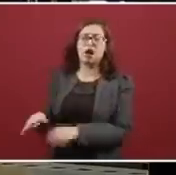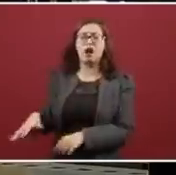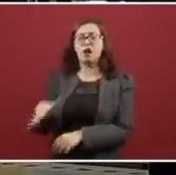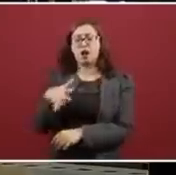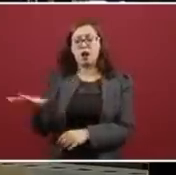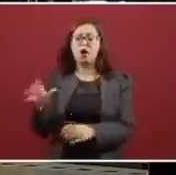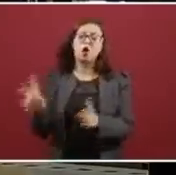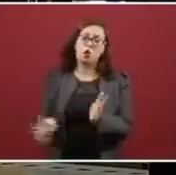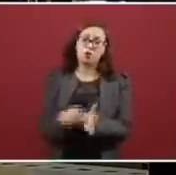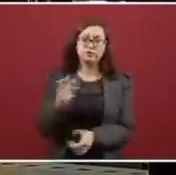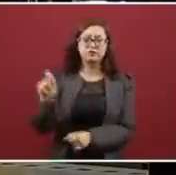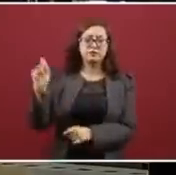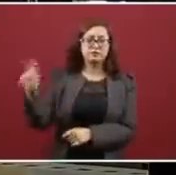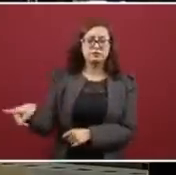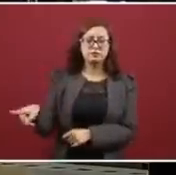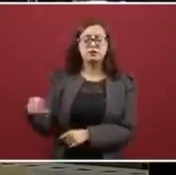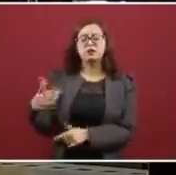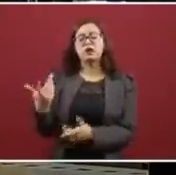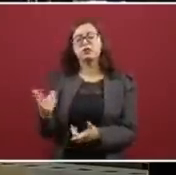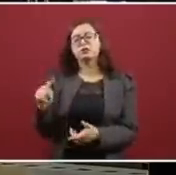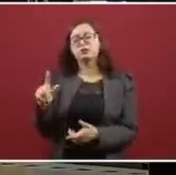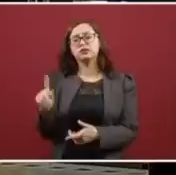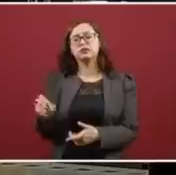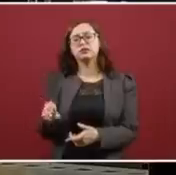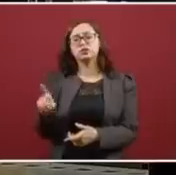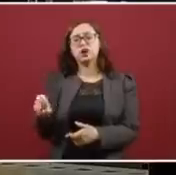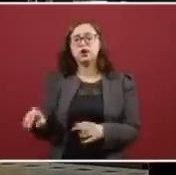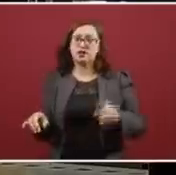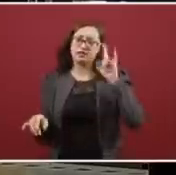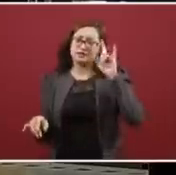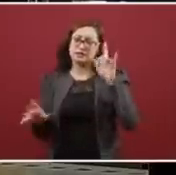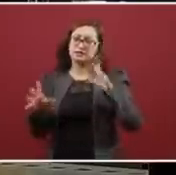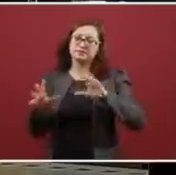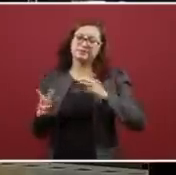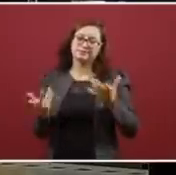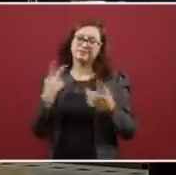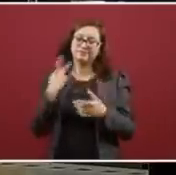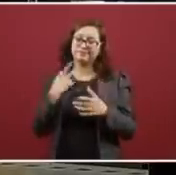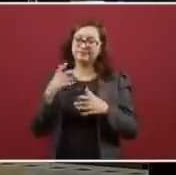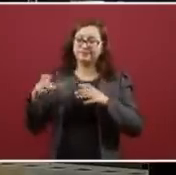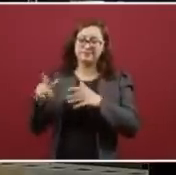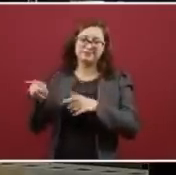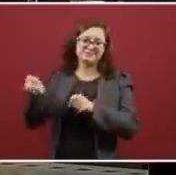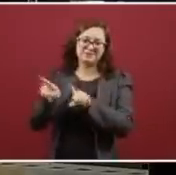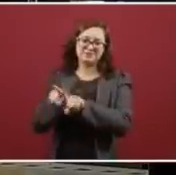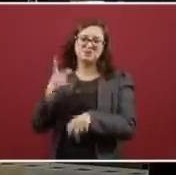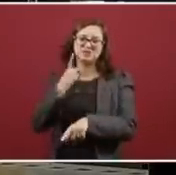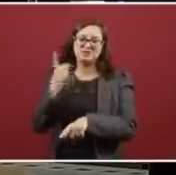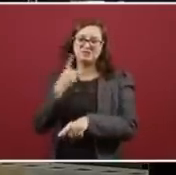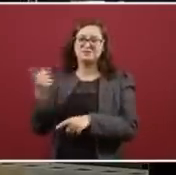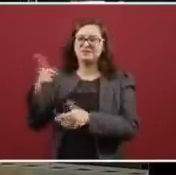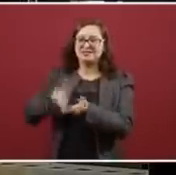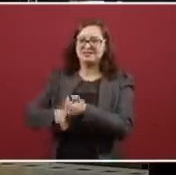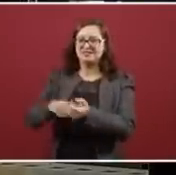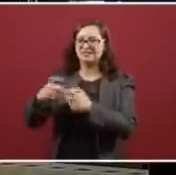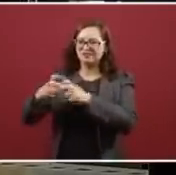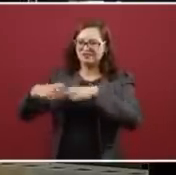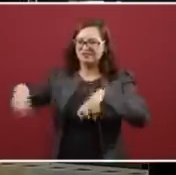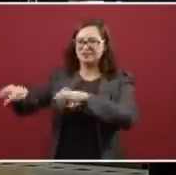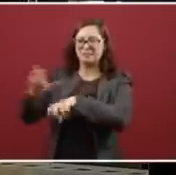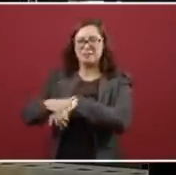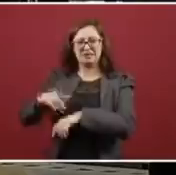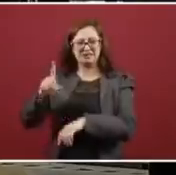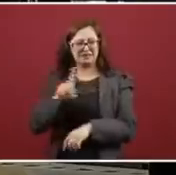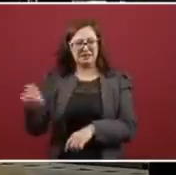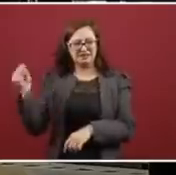estará al frente el psoe la izquierda y se mete al congreso pues ya algunos escaños de la extrema derecha